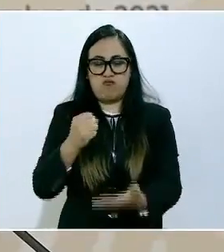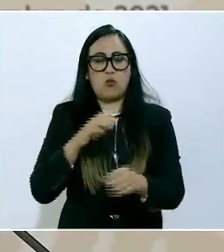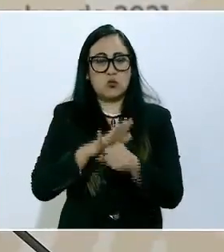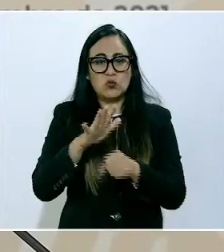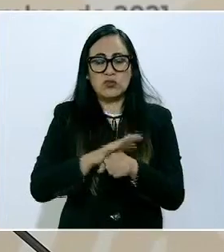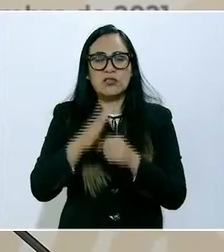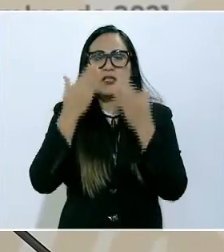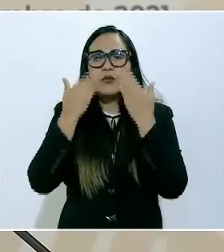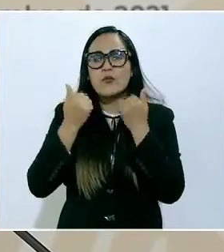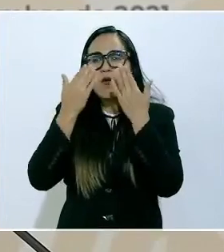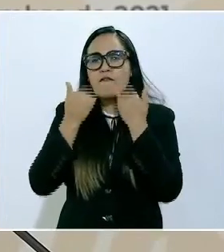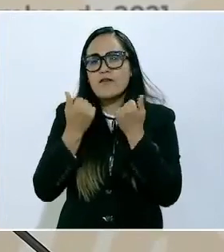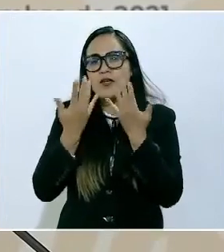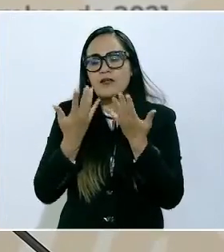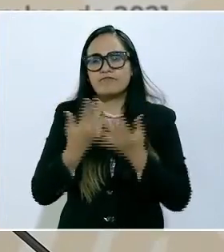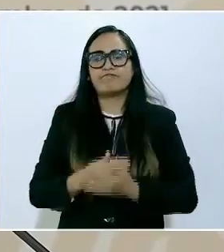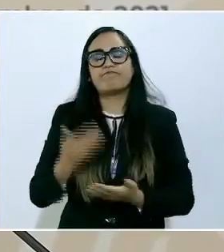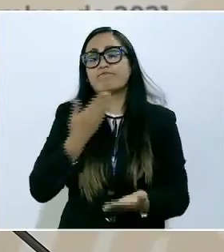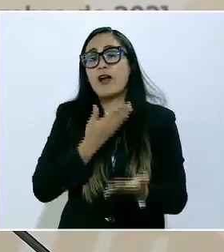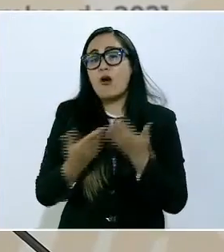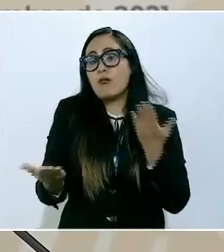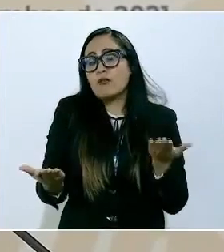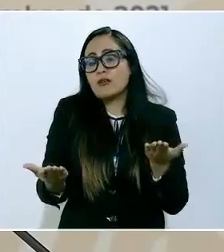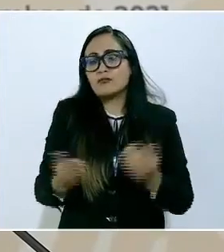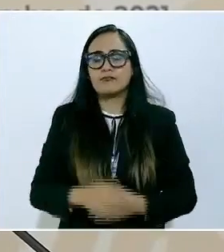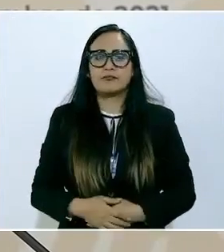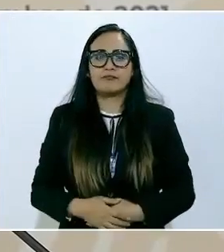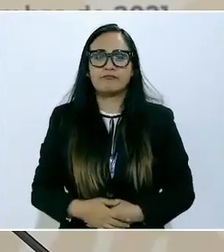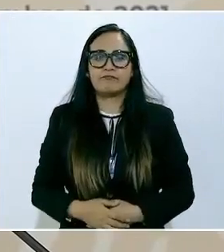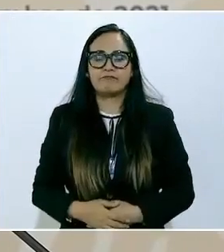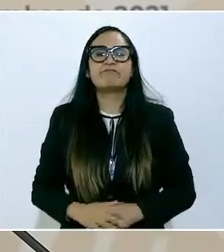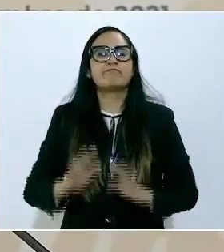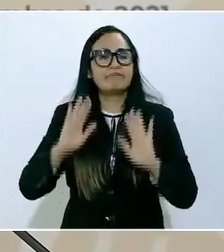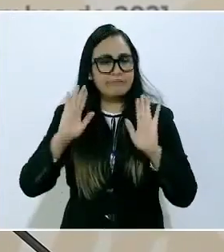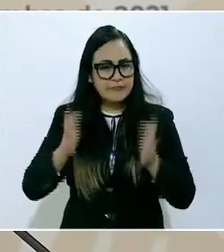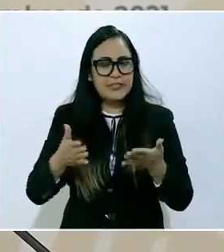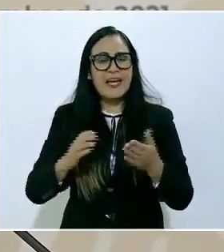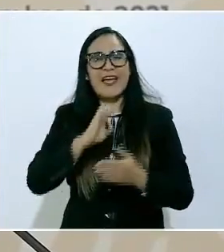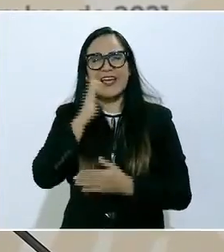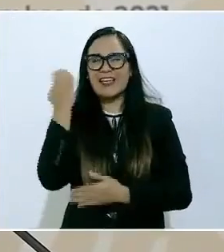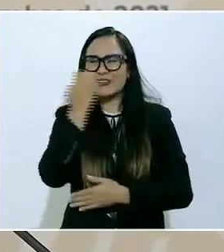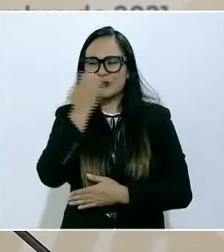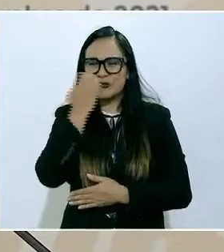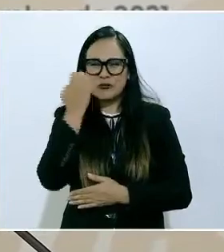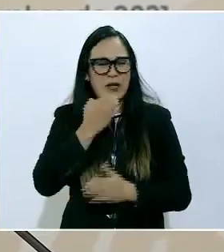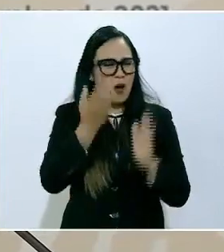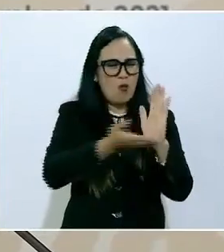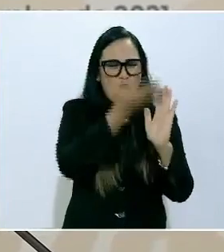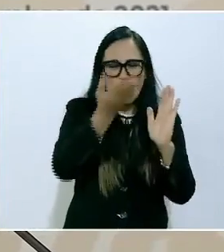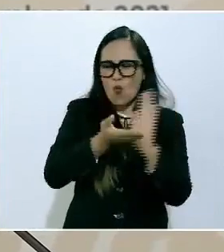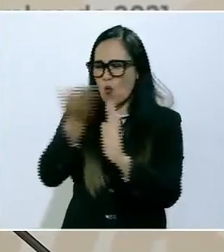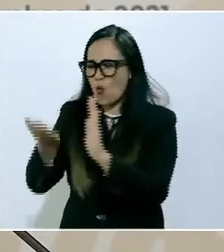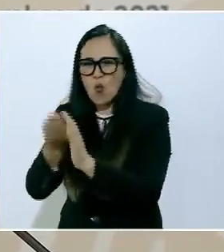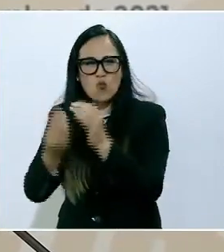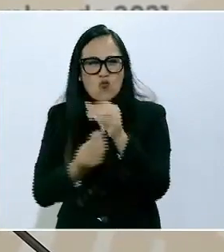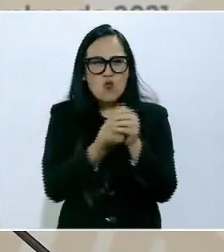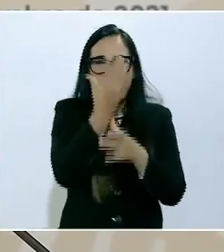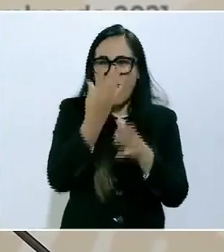Entonces, ahora se están abriendo escuelas, muchas